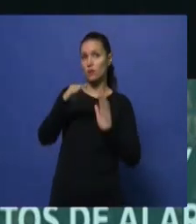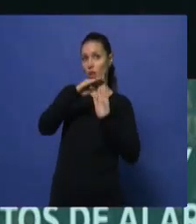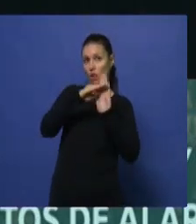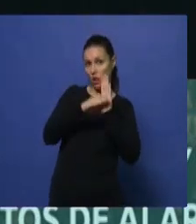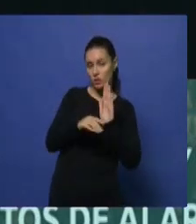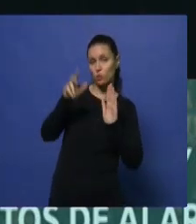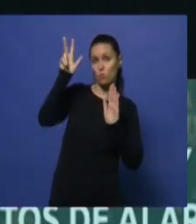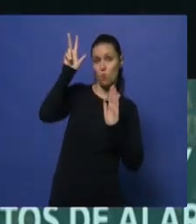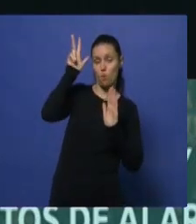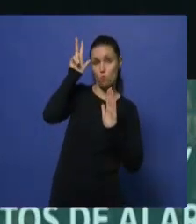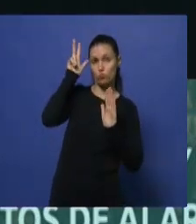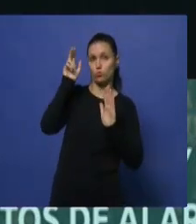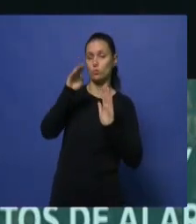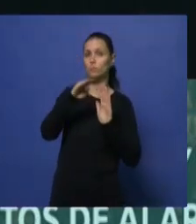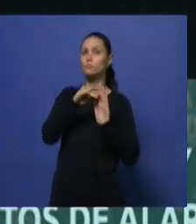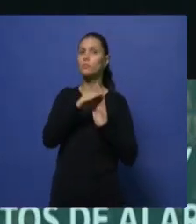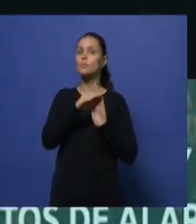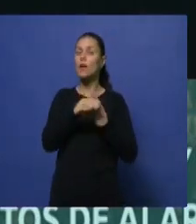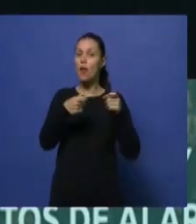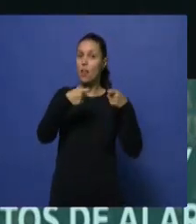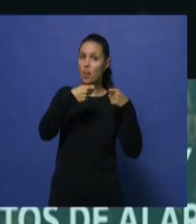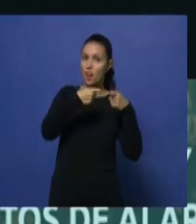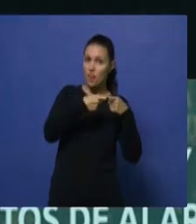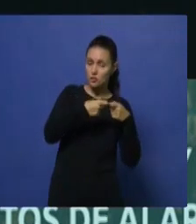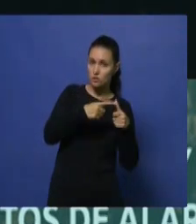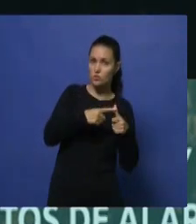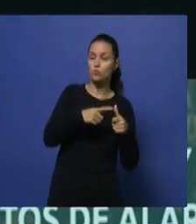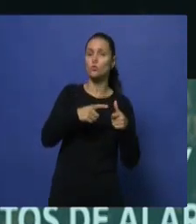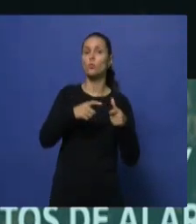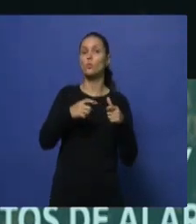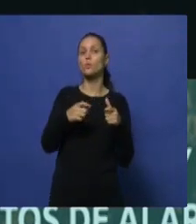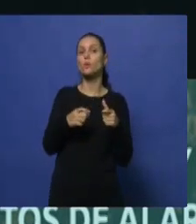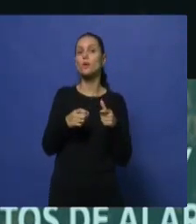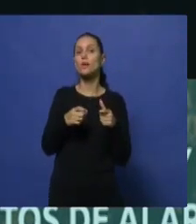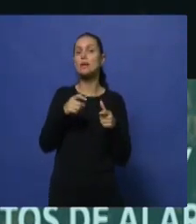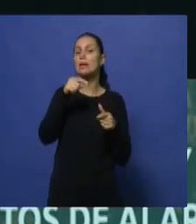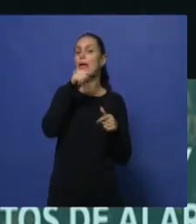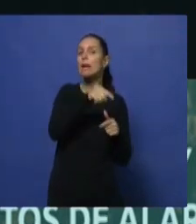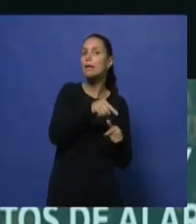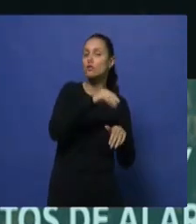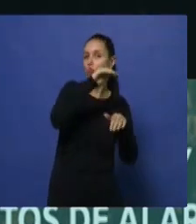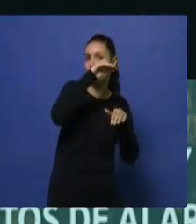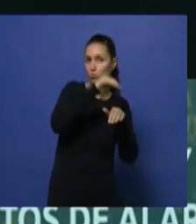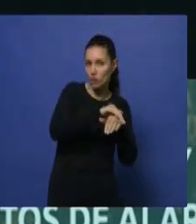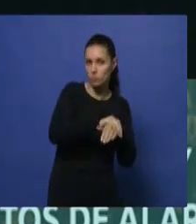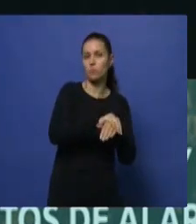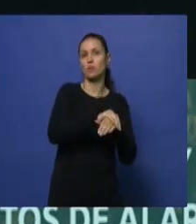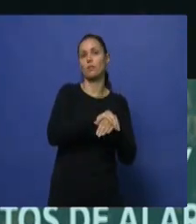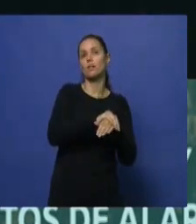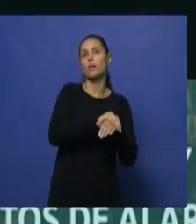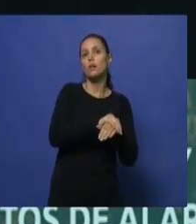8 que da cuenta por ejemplo que las asociaciones los clubes son responsables del comportamiento de sus jugadores oficiales miembros